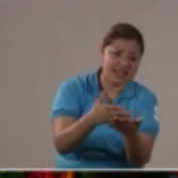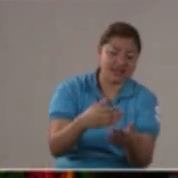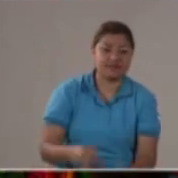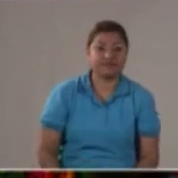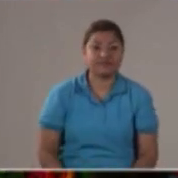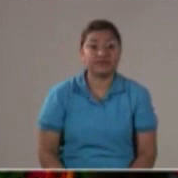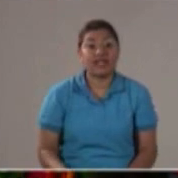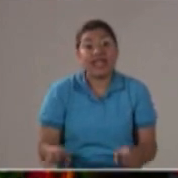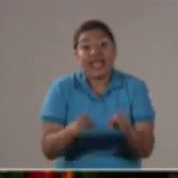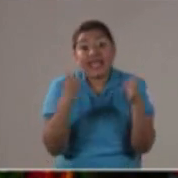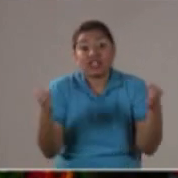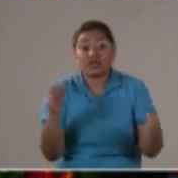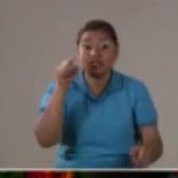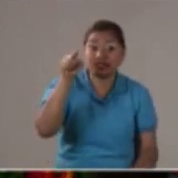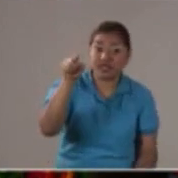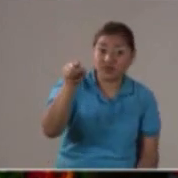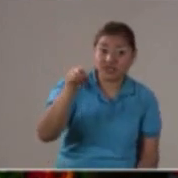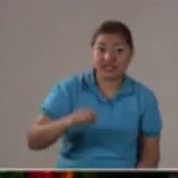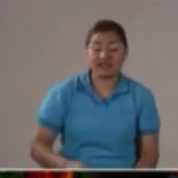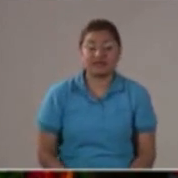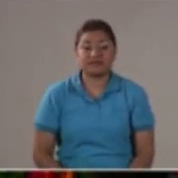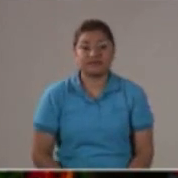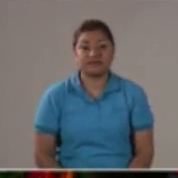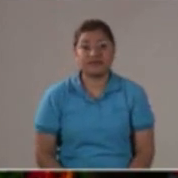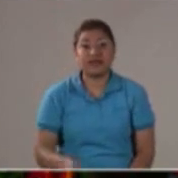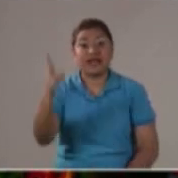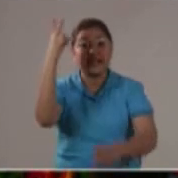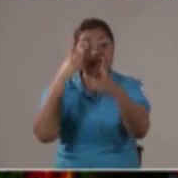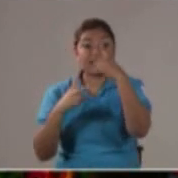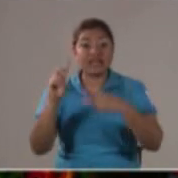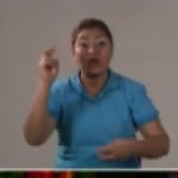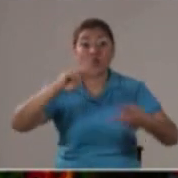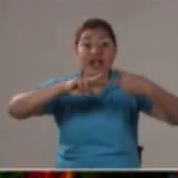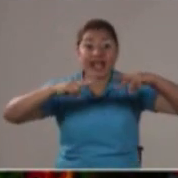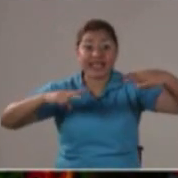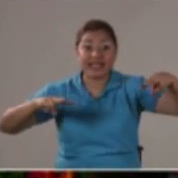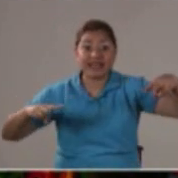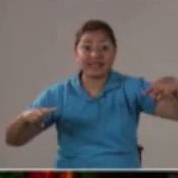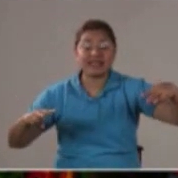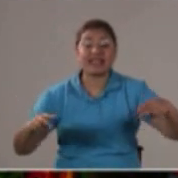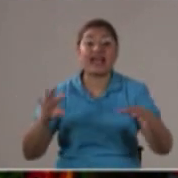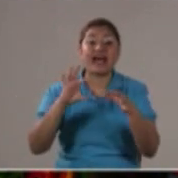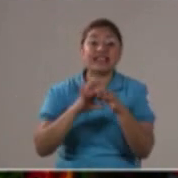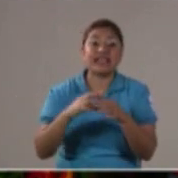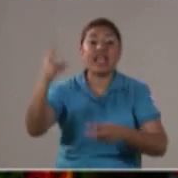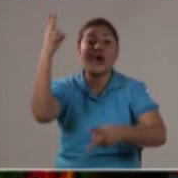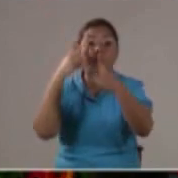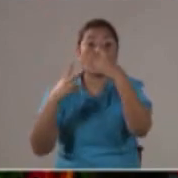O sea que en usted viene una genética de volverse a levantar.